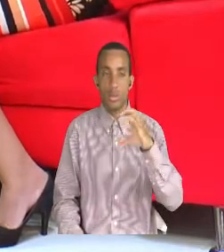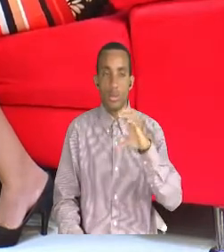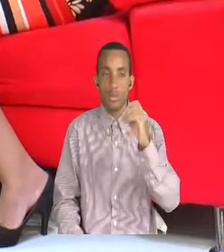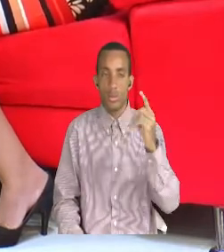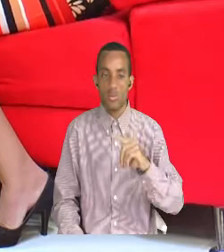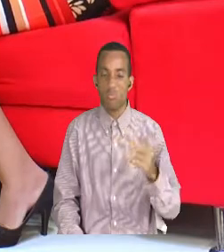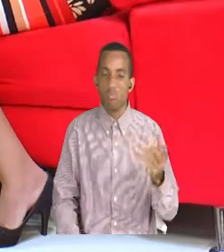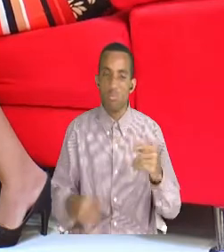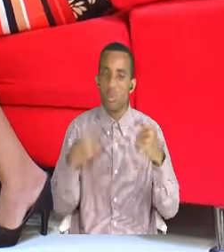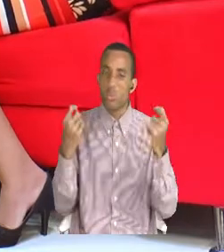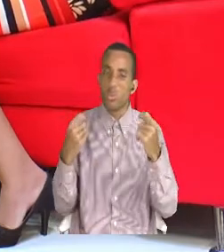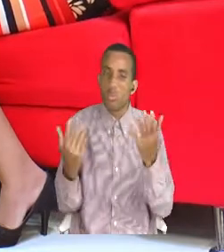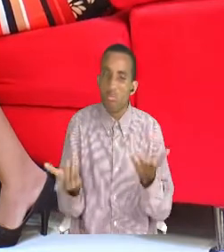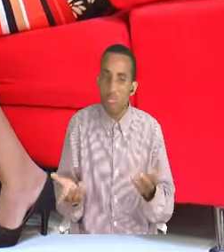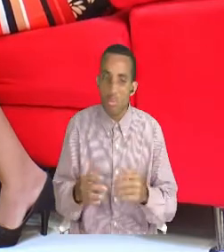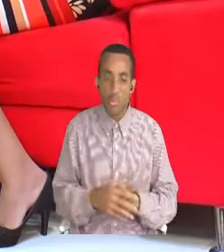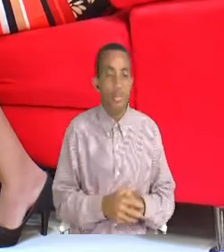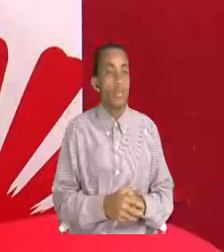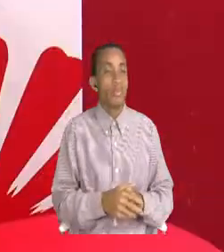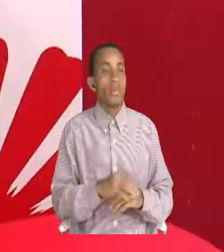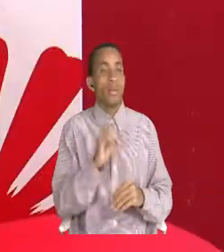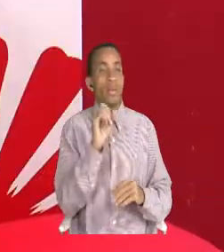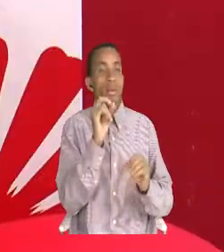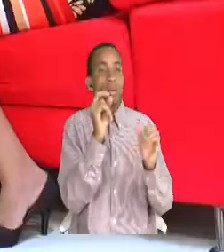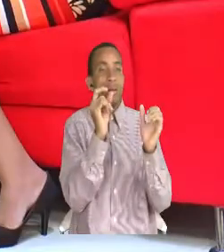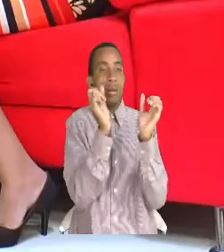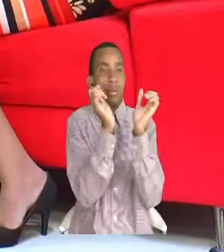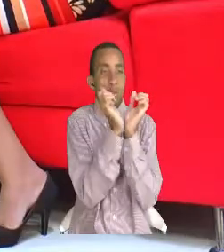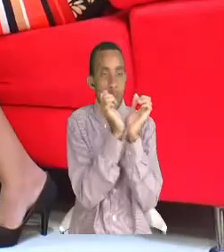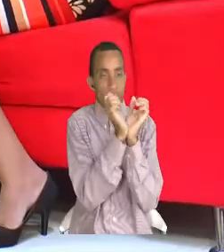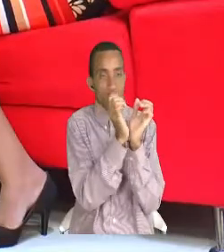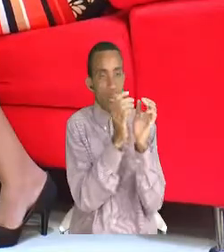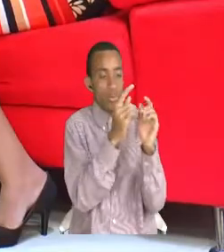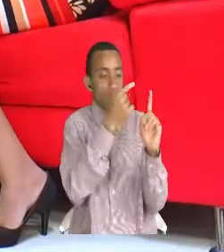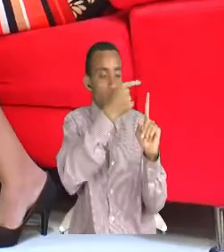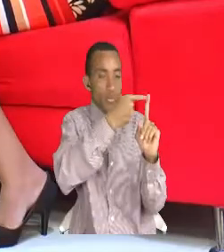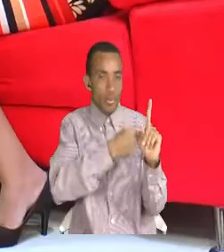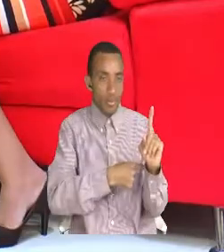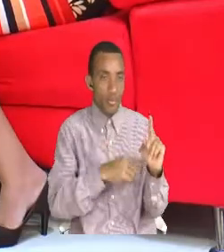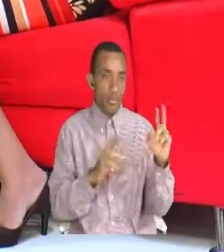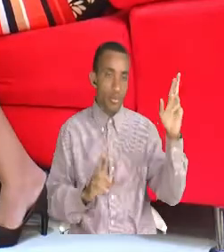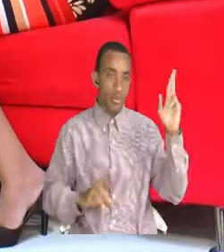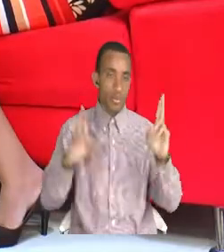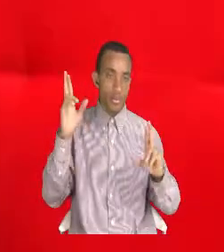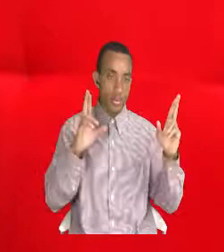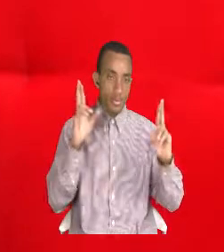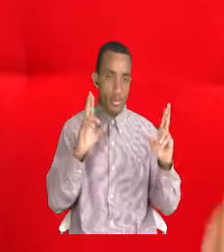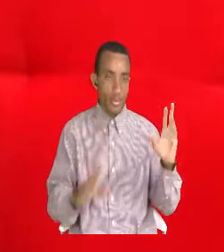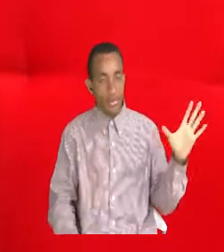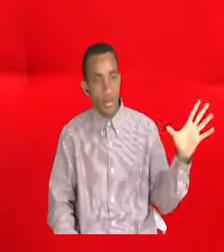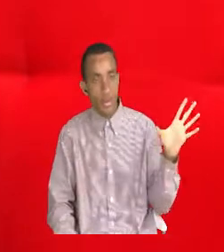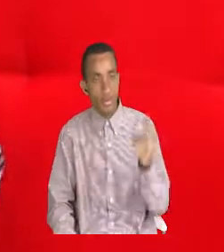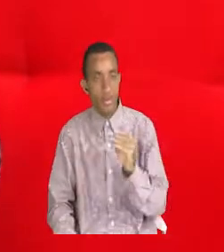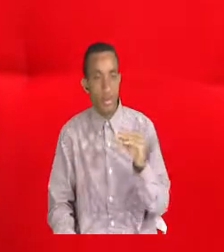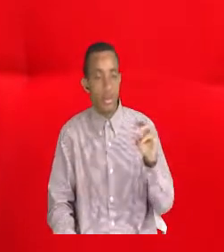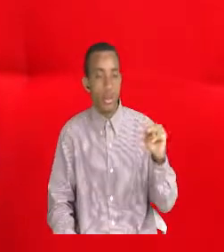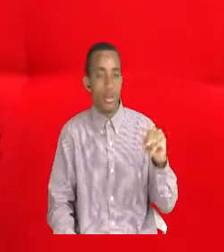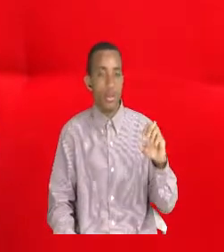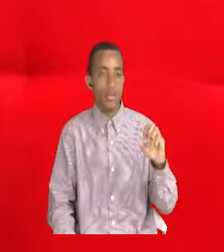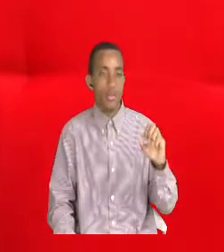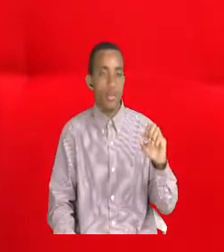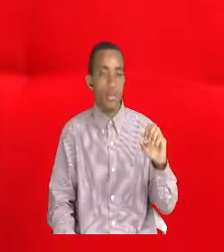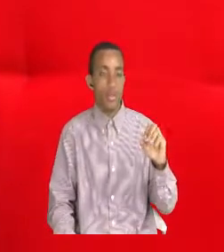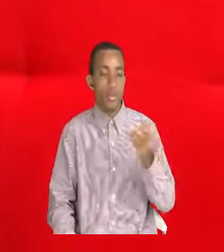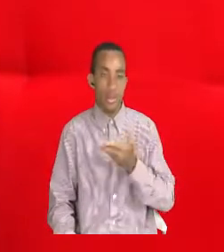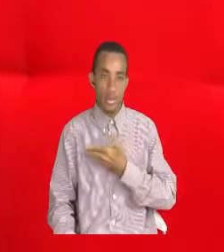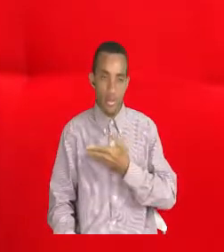la comunidad? Bueno, para el mes de mayo tenemos una espectacular rifa para todas las madres, pues no todas las mamás. Si usted quiere,